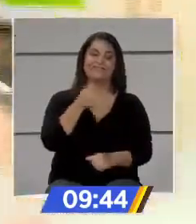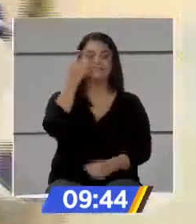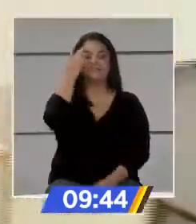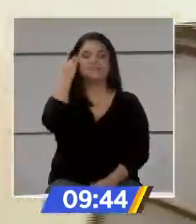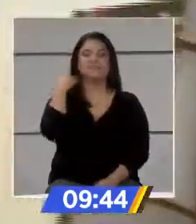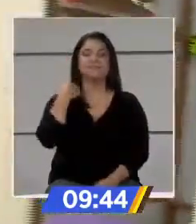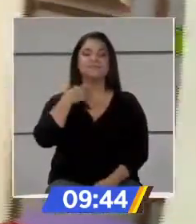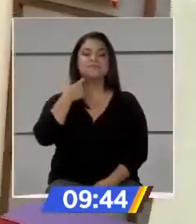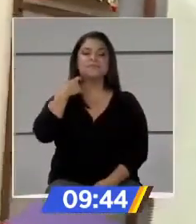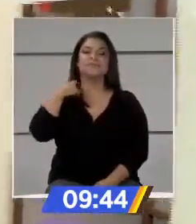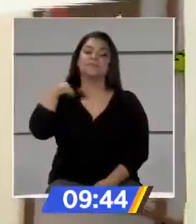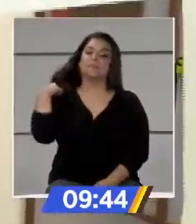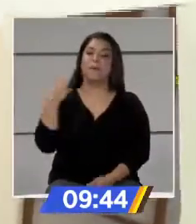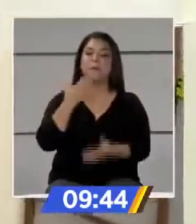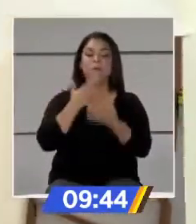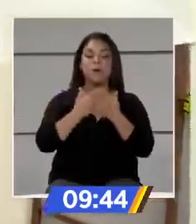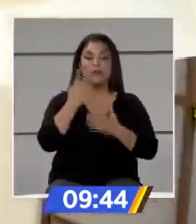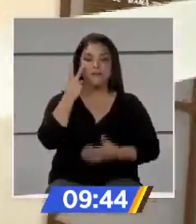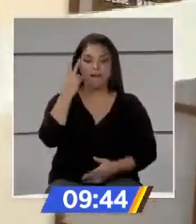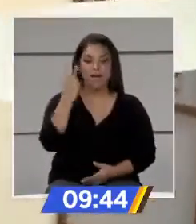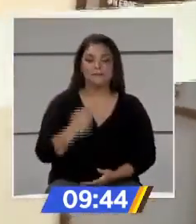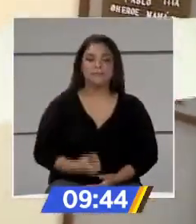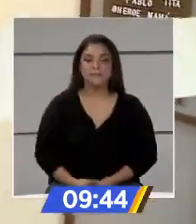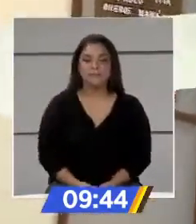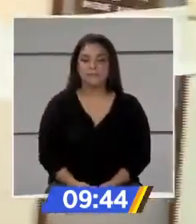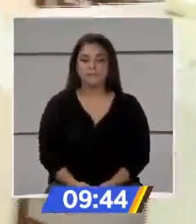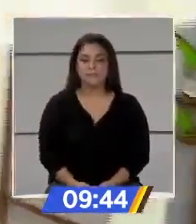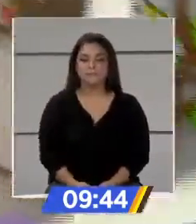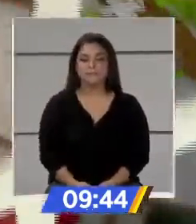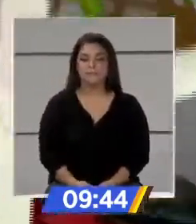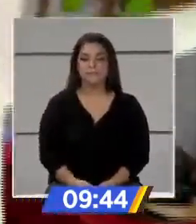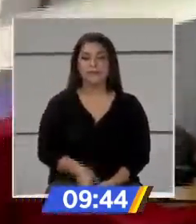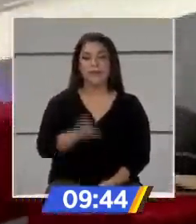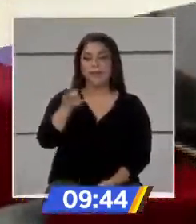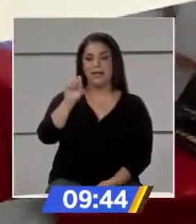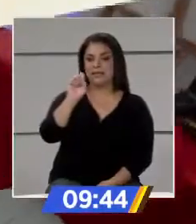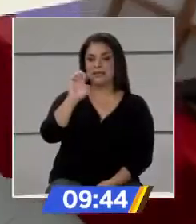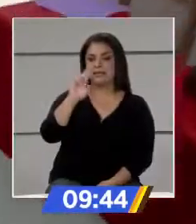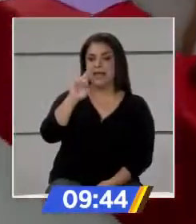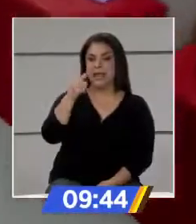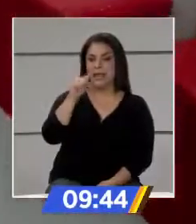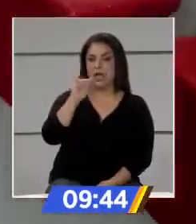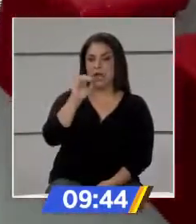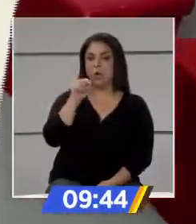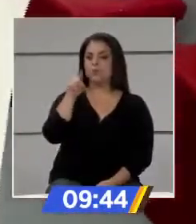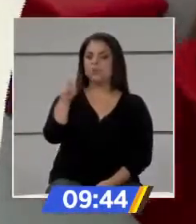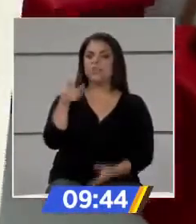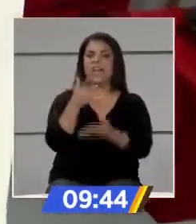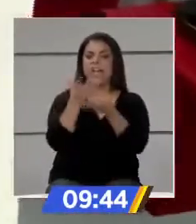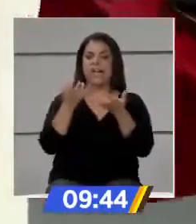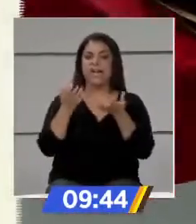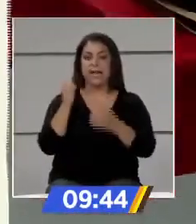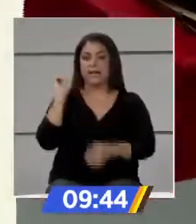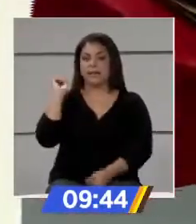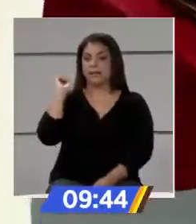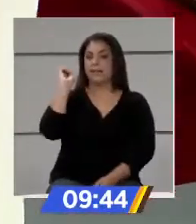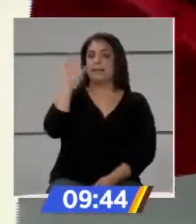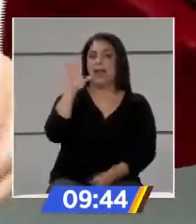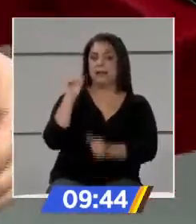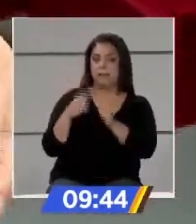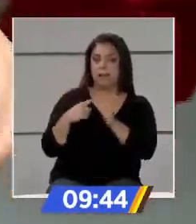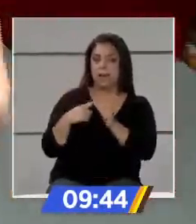Exactamente. Ok. Bueno, vean lo que vamos a hacer. Sergio, ¿qué quiere, ¿qué quiere tirar primero? Yo